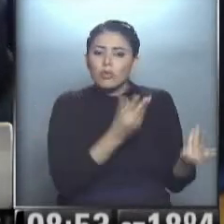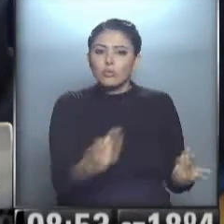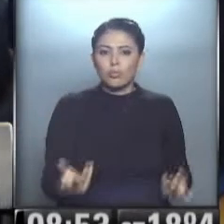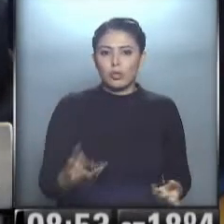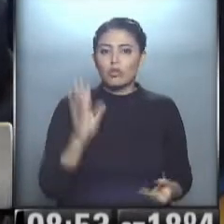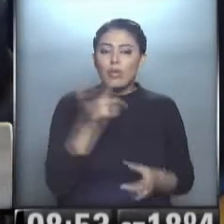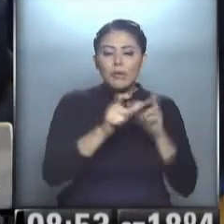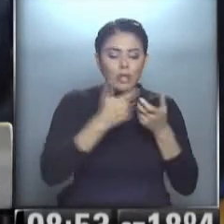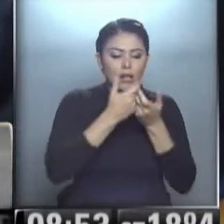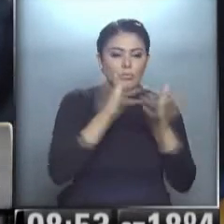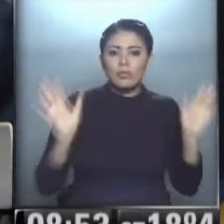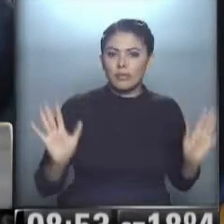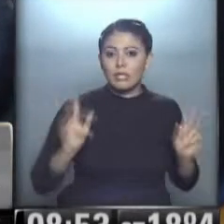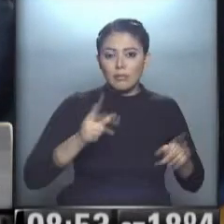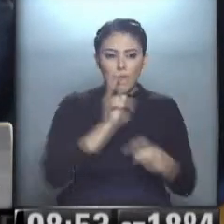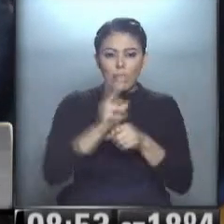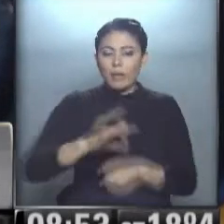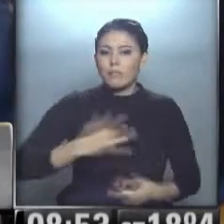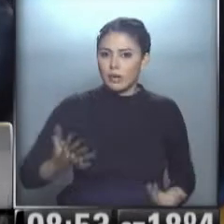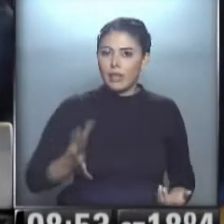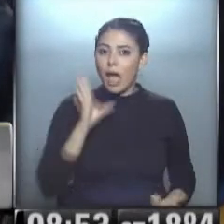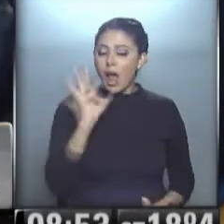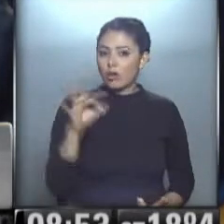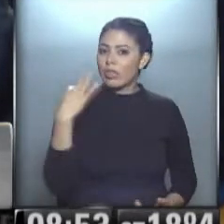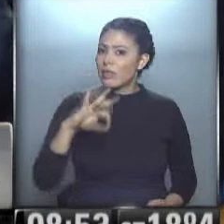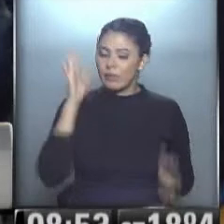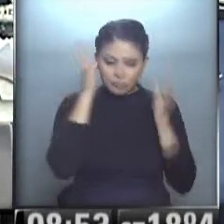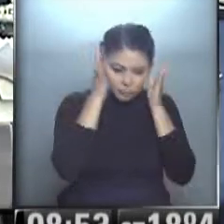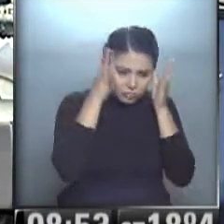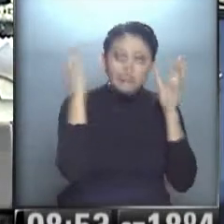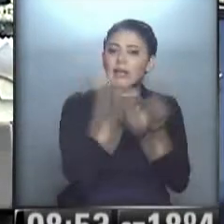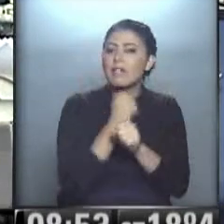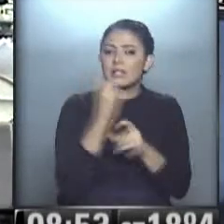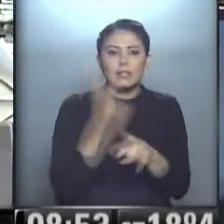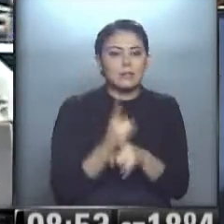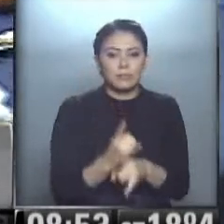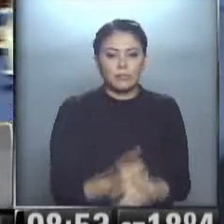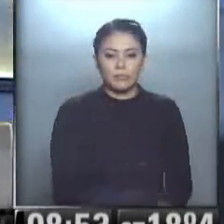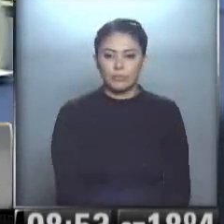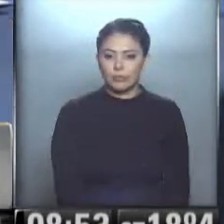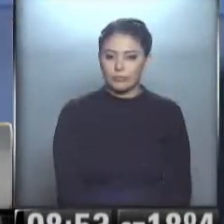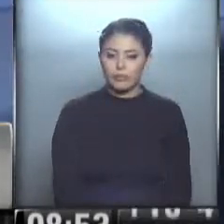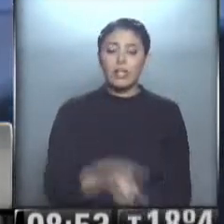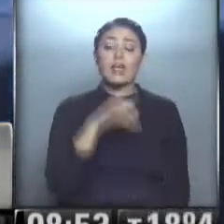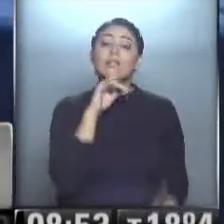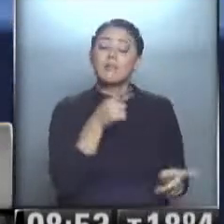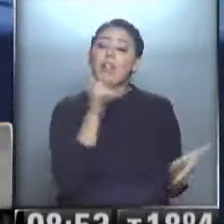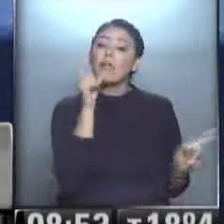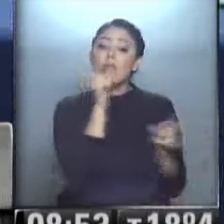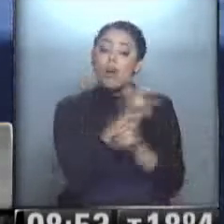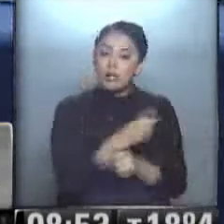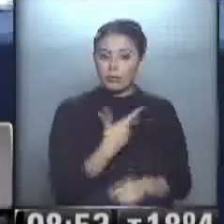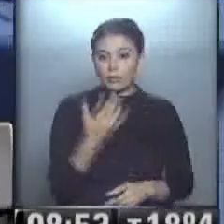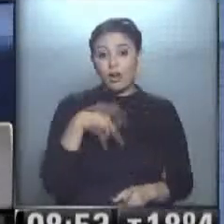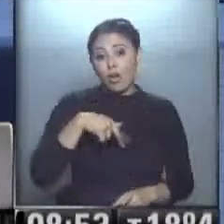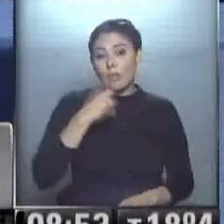las personas y la protección de la vida es algo sobre lo que tenemos que trabajar continuamente. Y el problema común es vivir